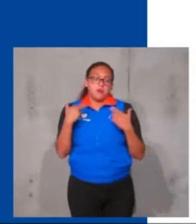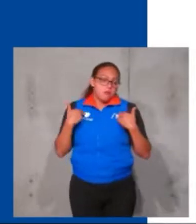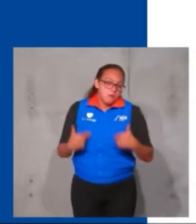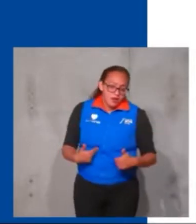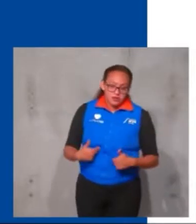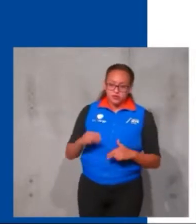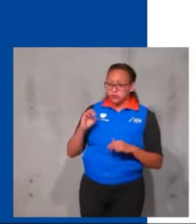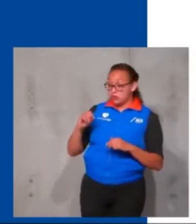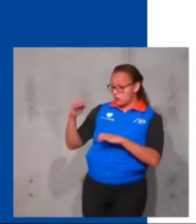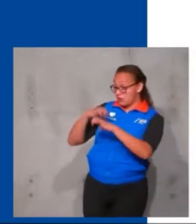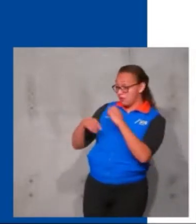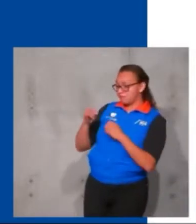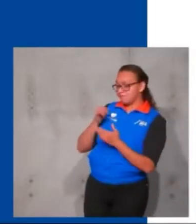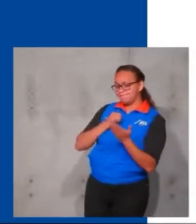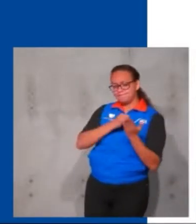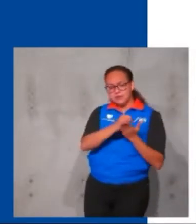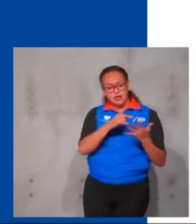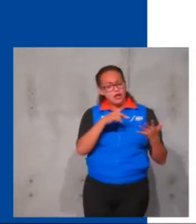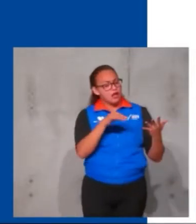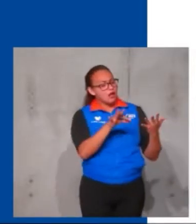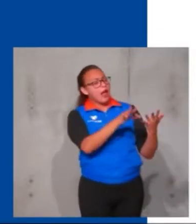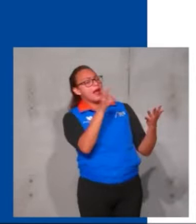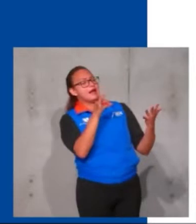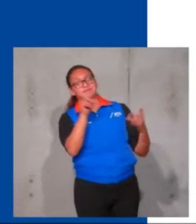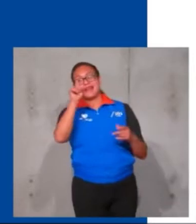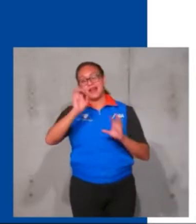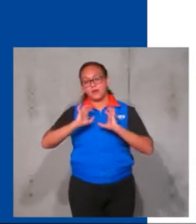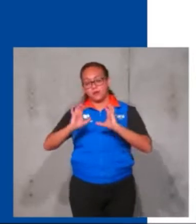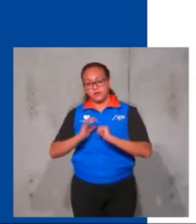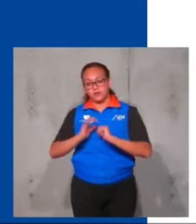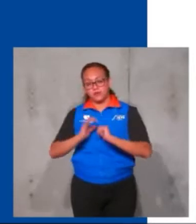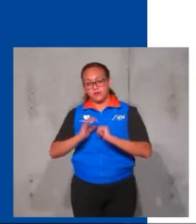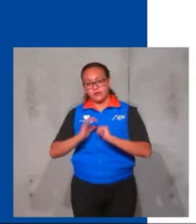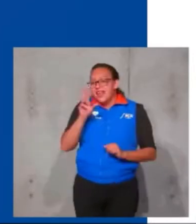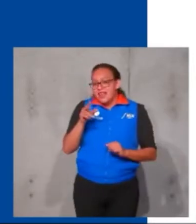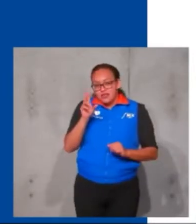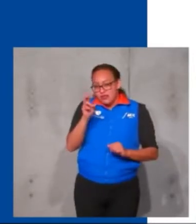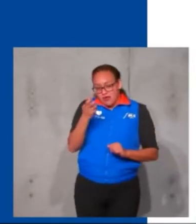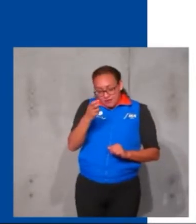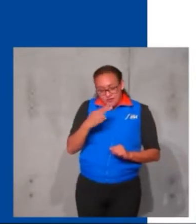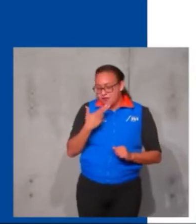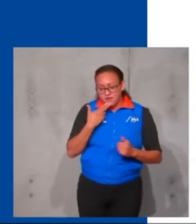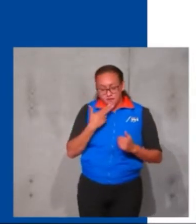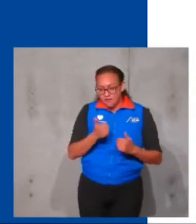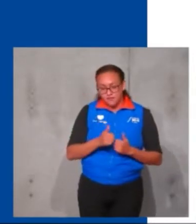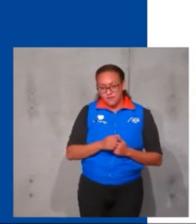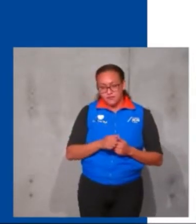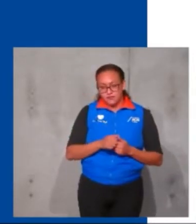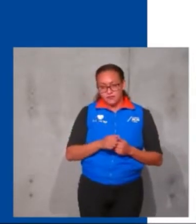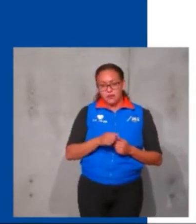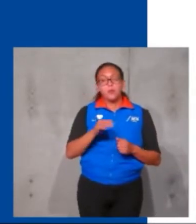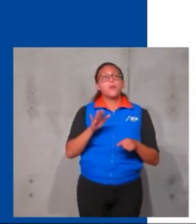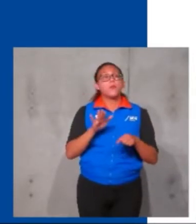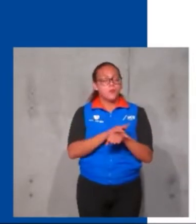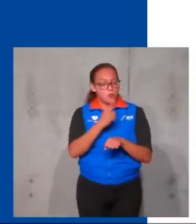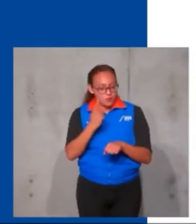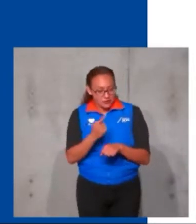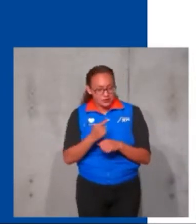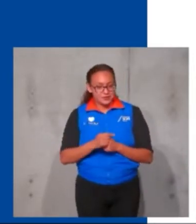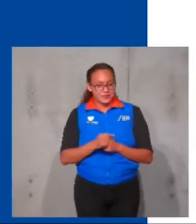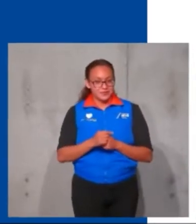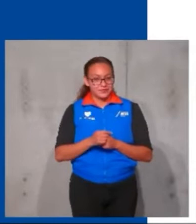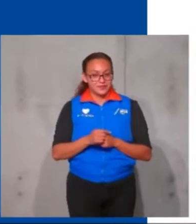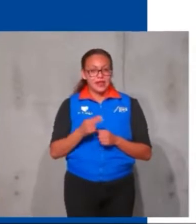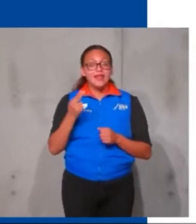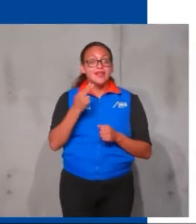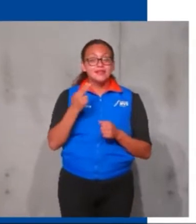humanos, y va a ser por ejemplo, el cuidado del agua. O sea, no funciona así, o no debería funcionar